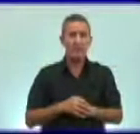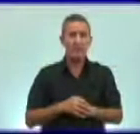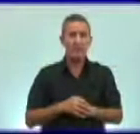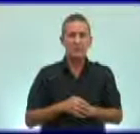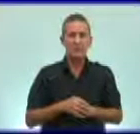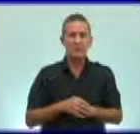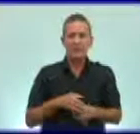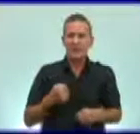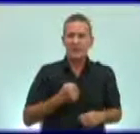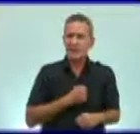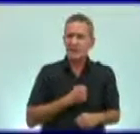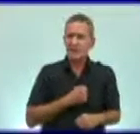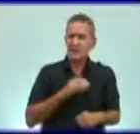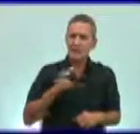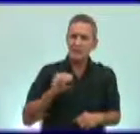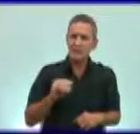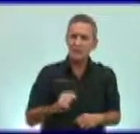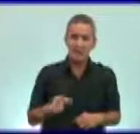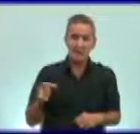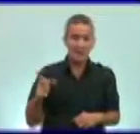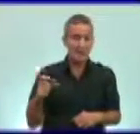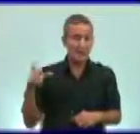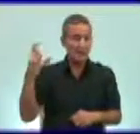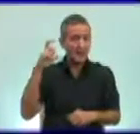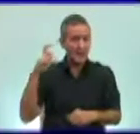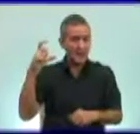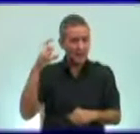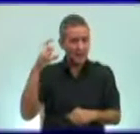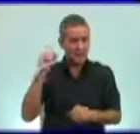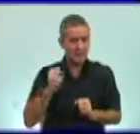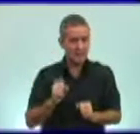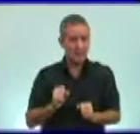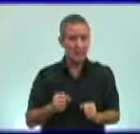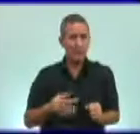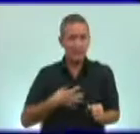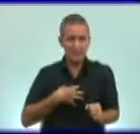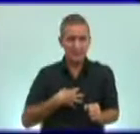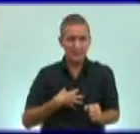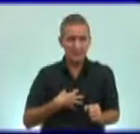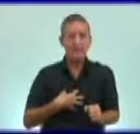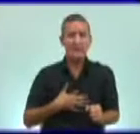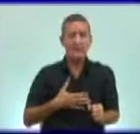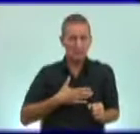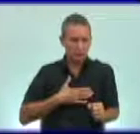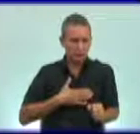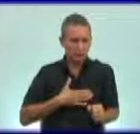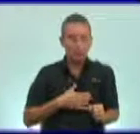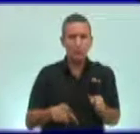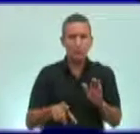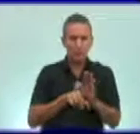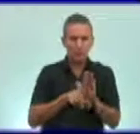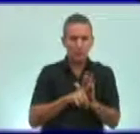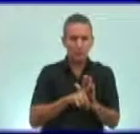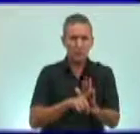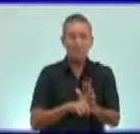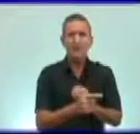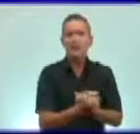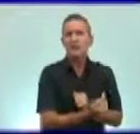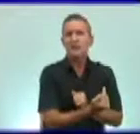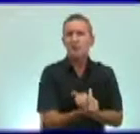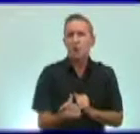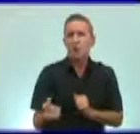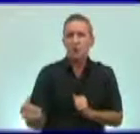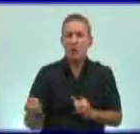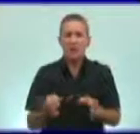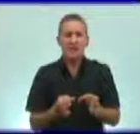quiero decir? Que la ciencia tiene sus propias leyes y hay leyes que son específicas de cada ciencia y que